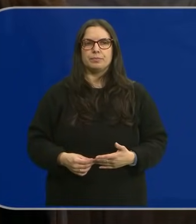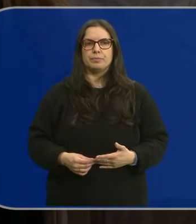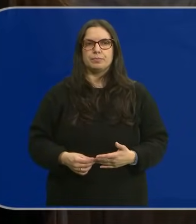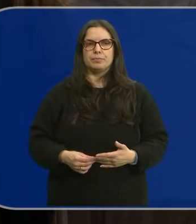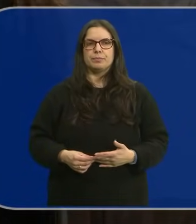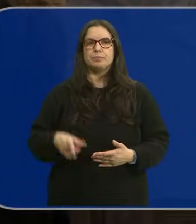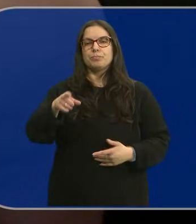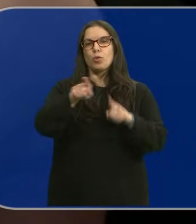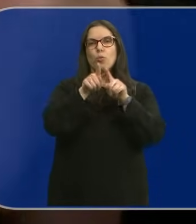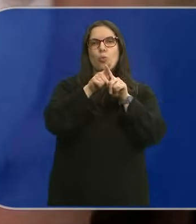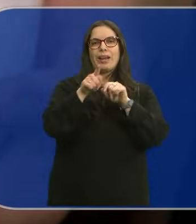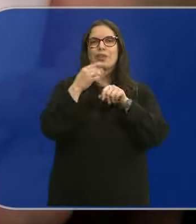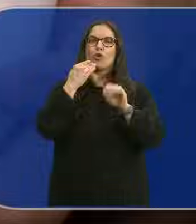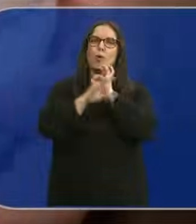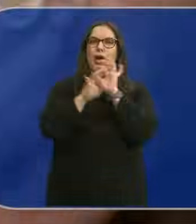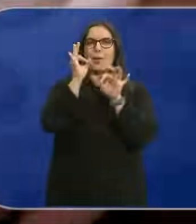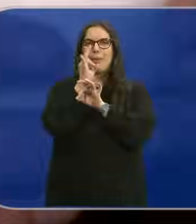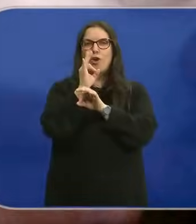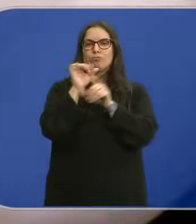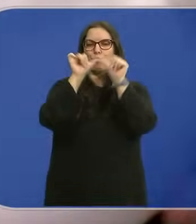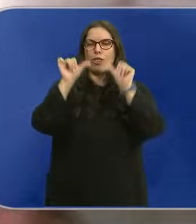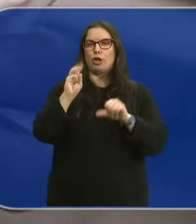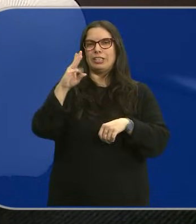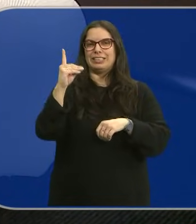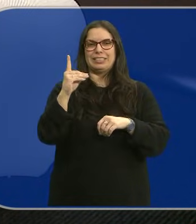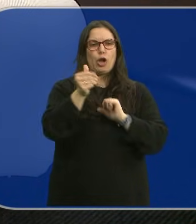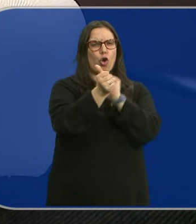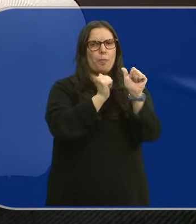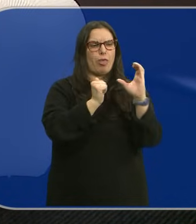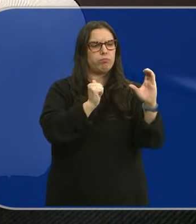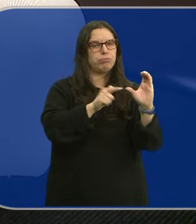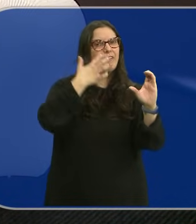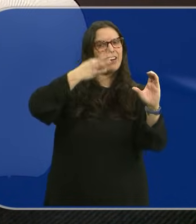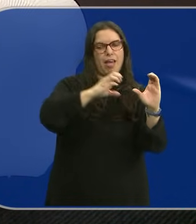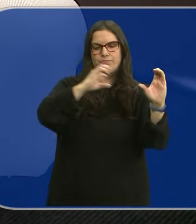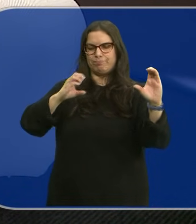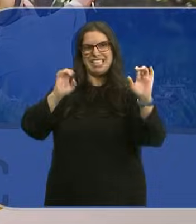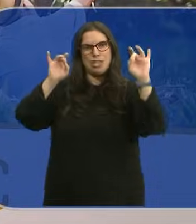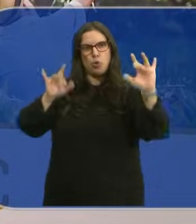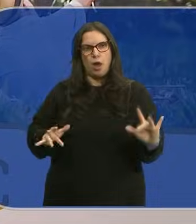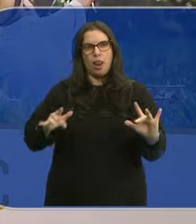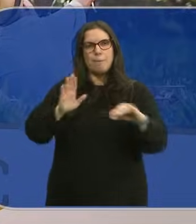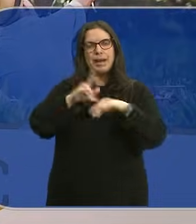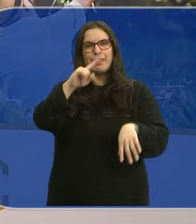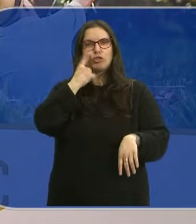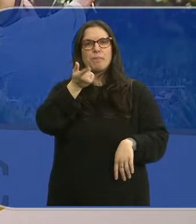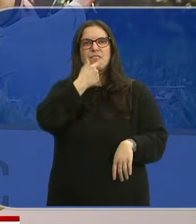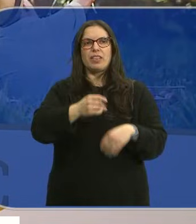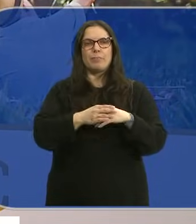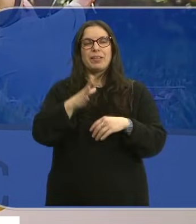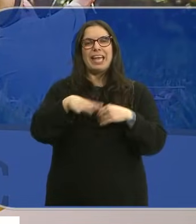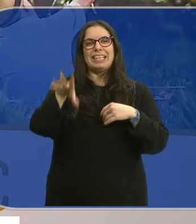Este es el gemelo digital del corazón de un niño, un modelo tridimensional que ayuda a tener un diagnóstico más preciso. Entender la